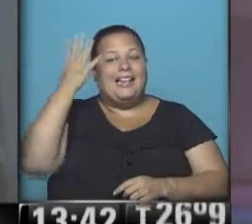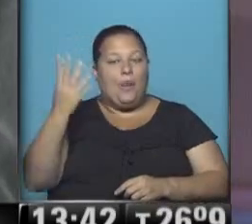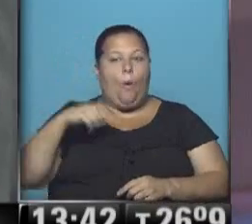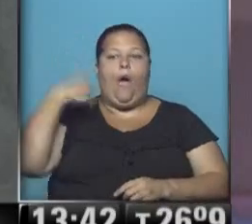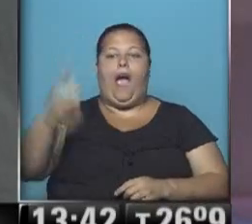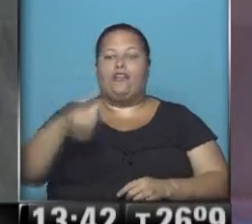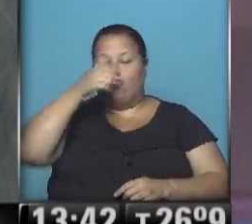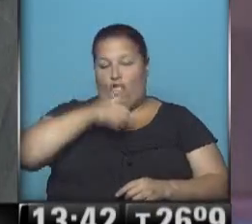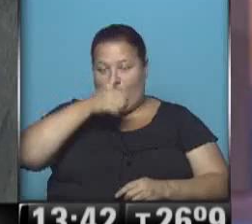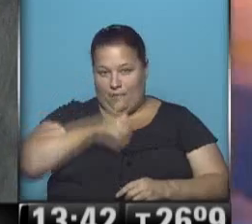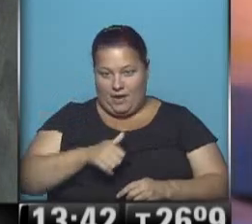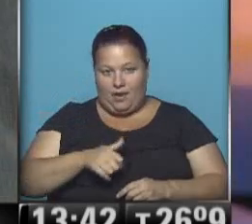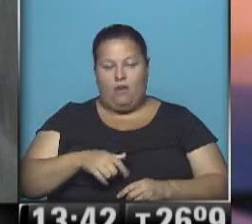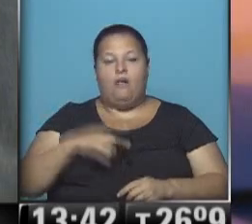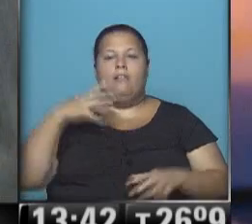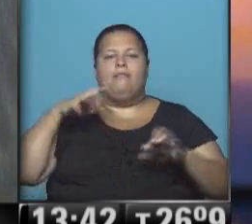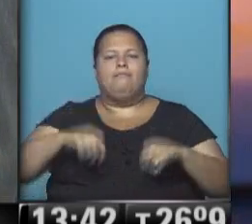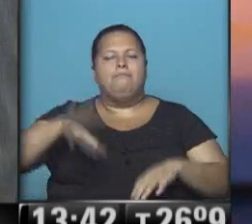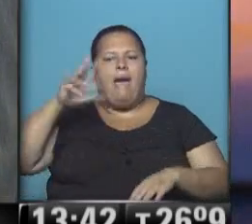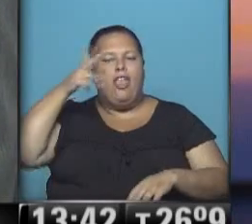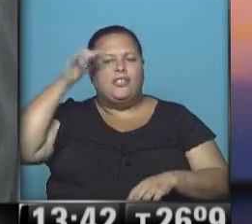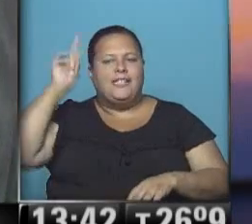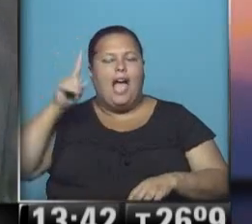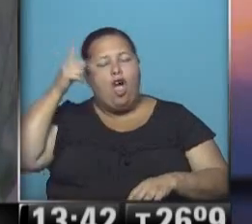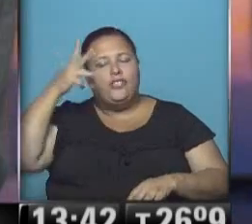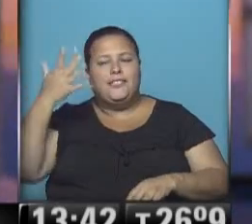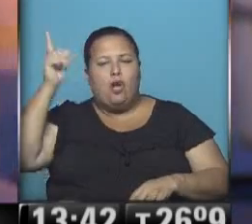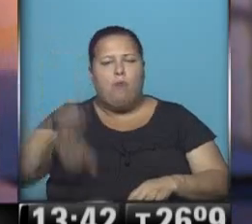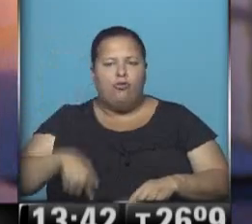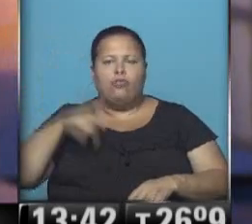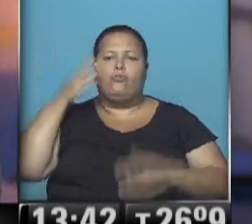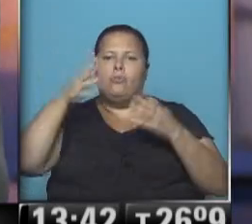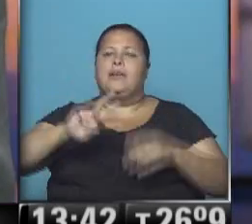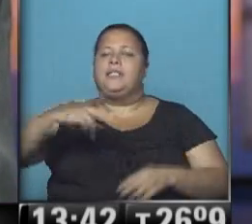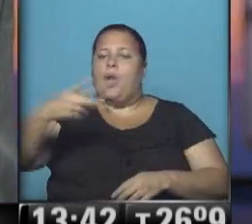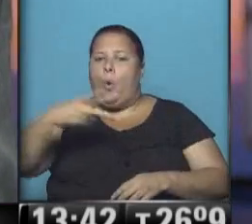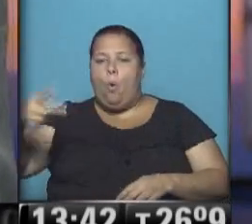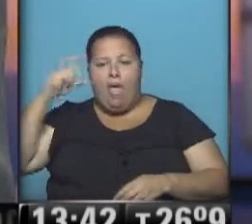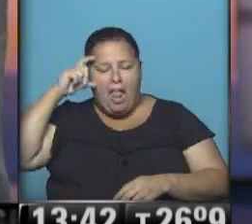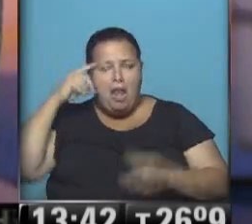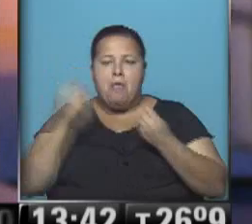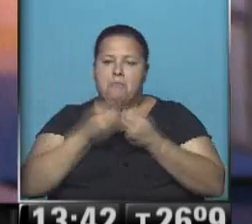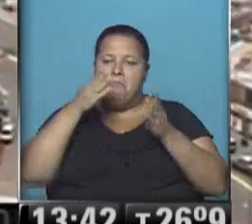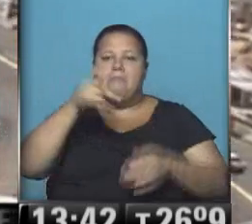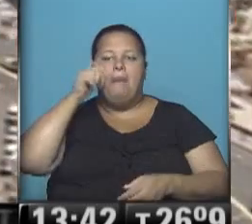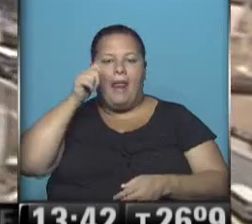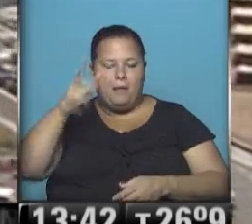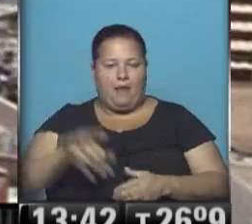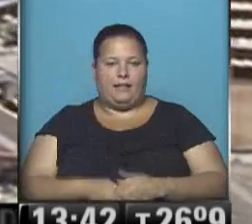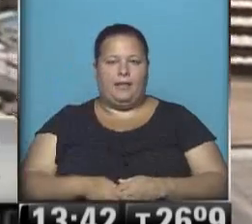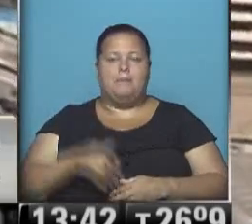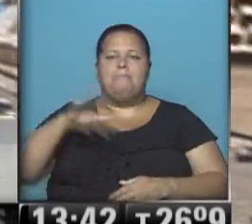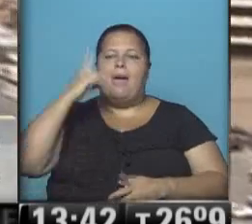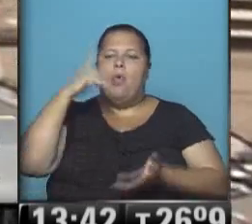34 para el domingo, ocupación de más del 85%, buena segunda quincena de enero. Mar del Plata. Más